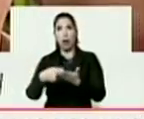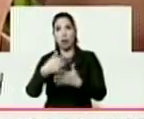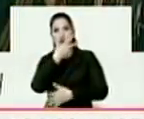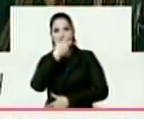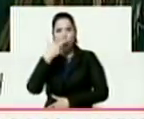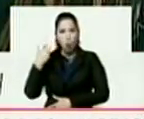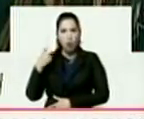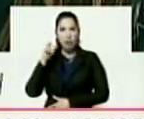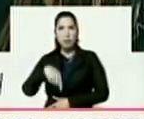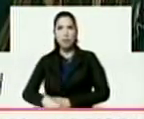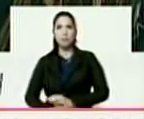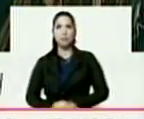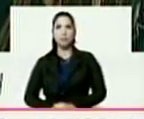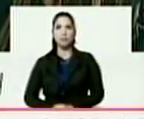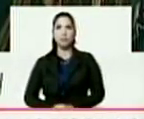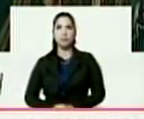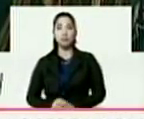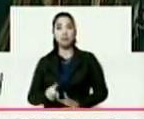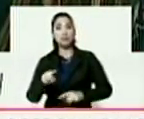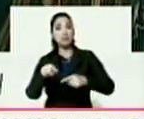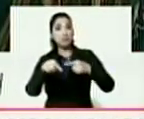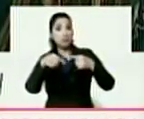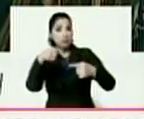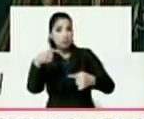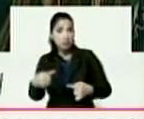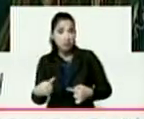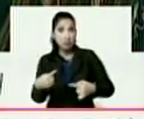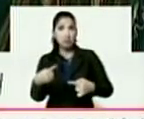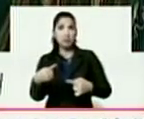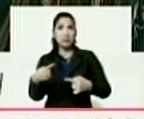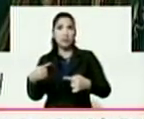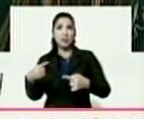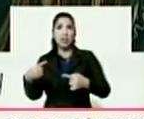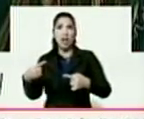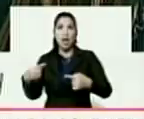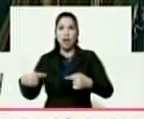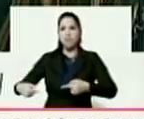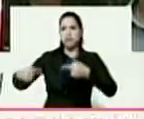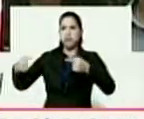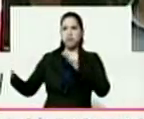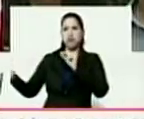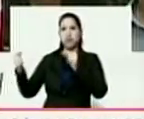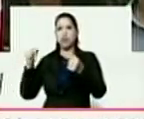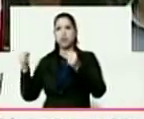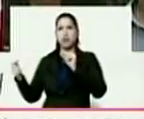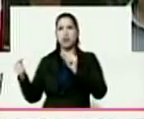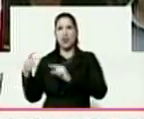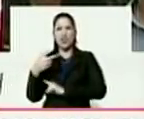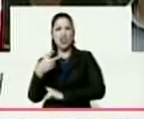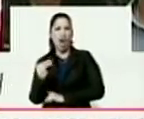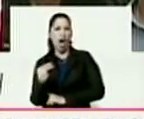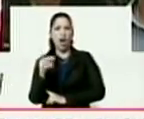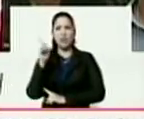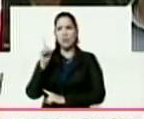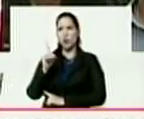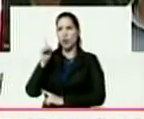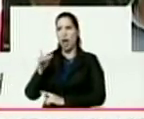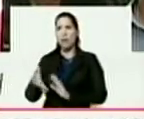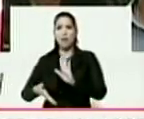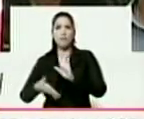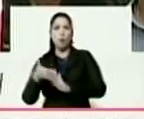drogas y después vino el contraataque no que unos diputados fueron